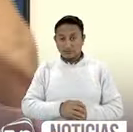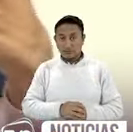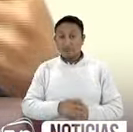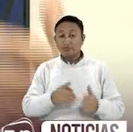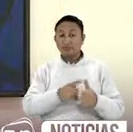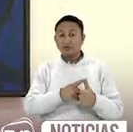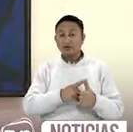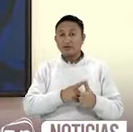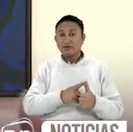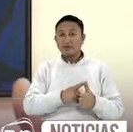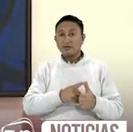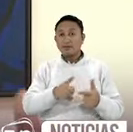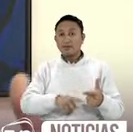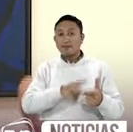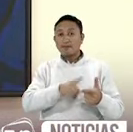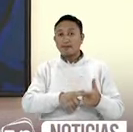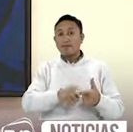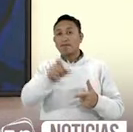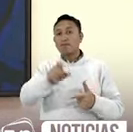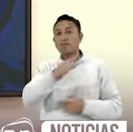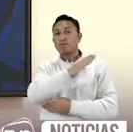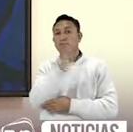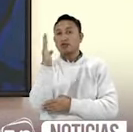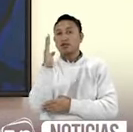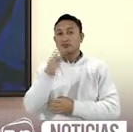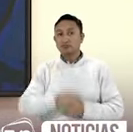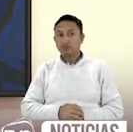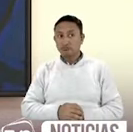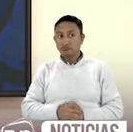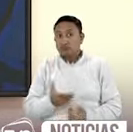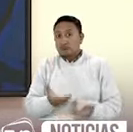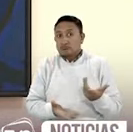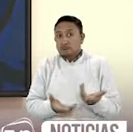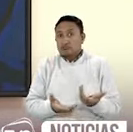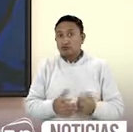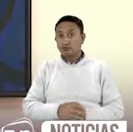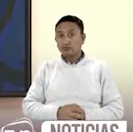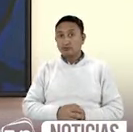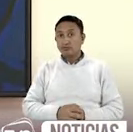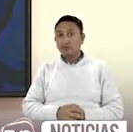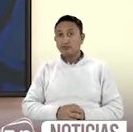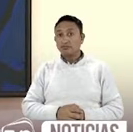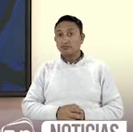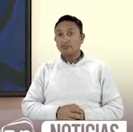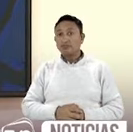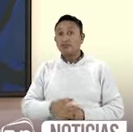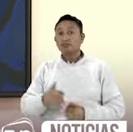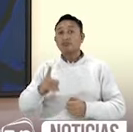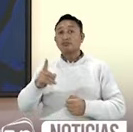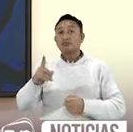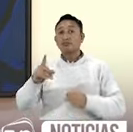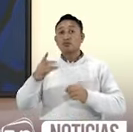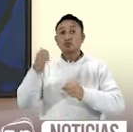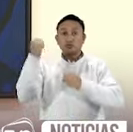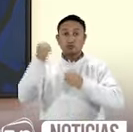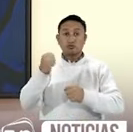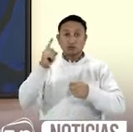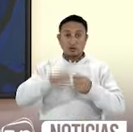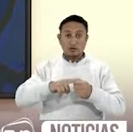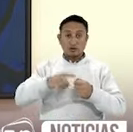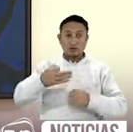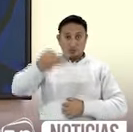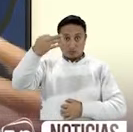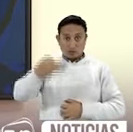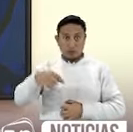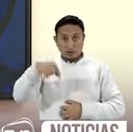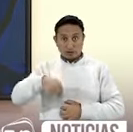más imparcialidad, ¿no? Quizás involucrar más a Quito Honesto. O sea, me parece que Quito Honesto tiene